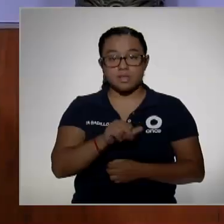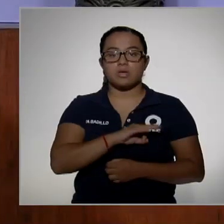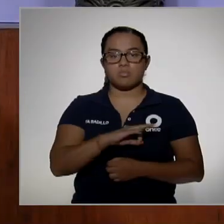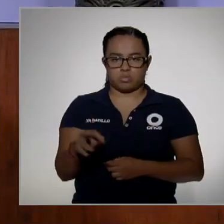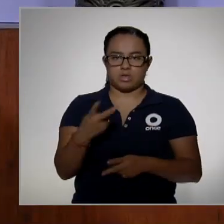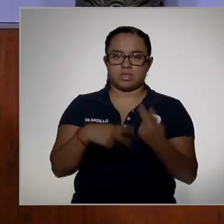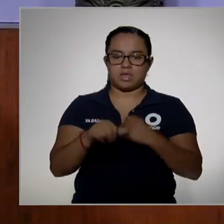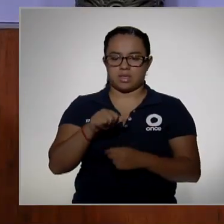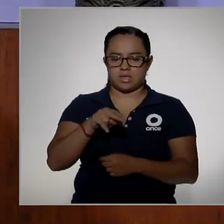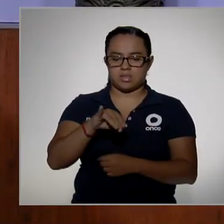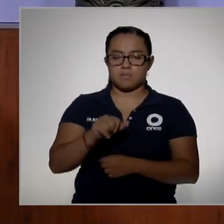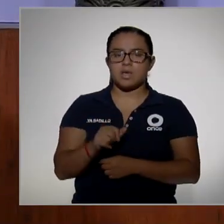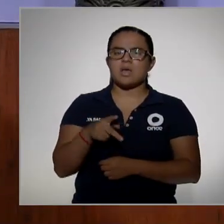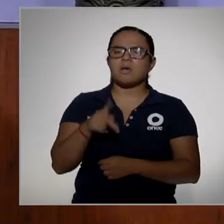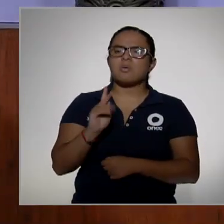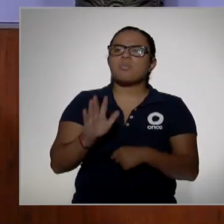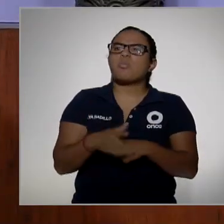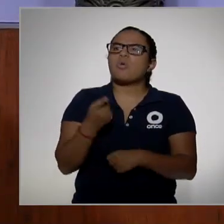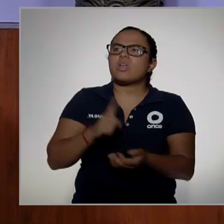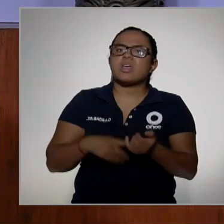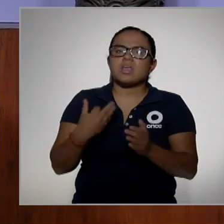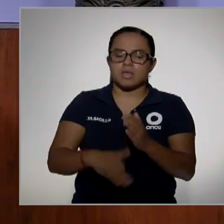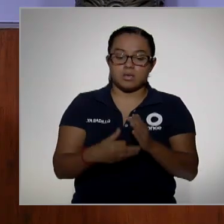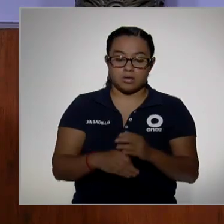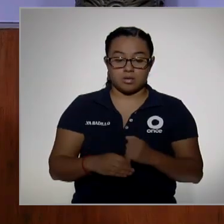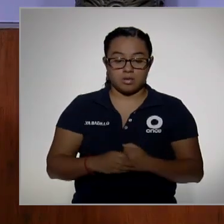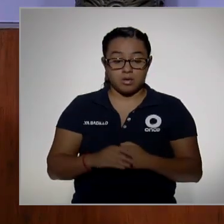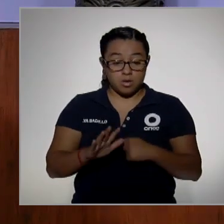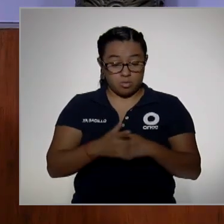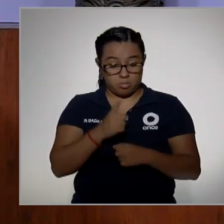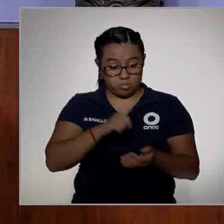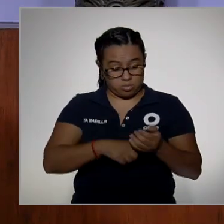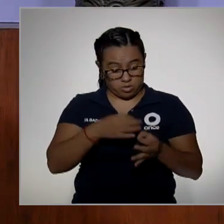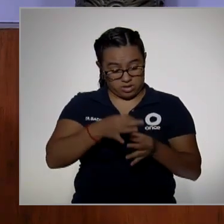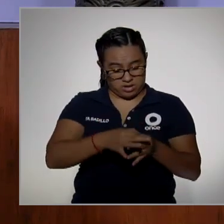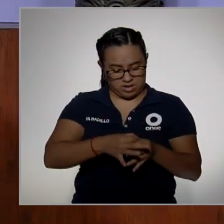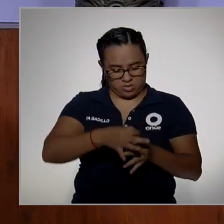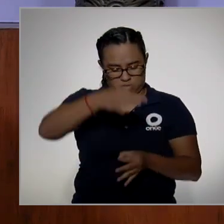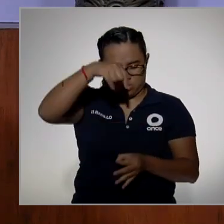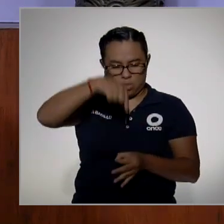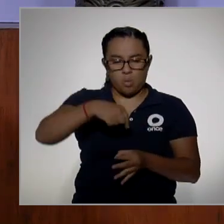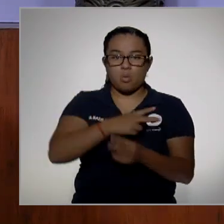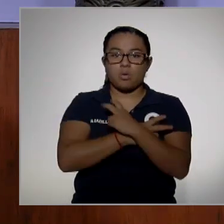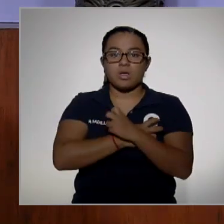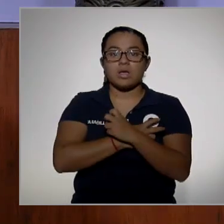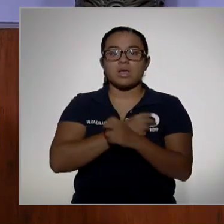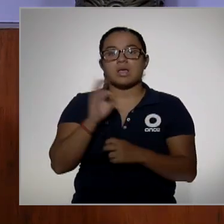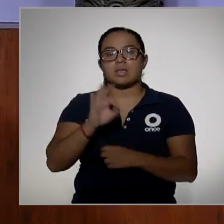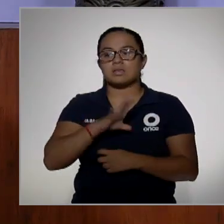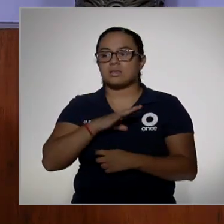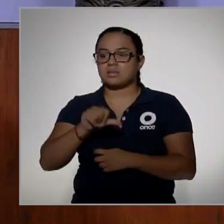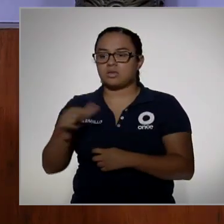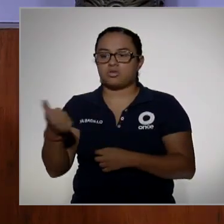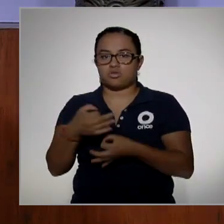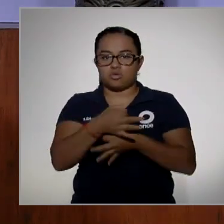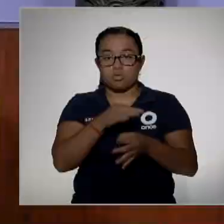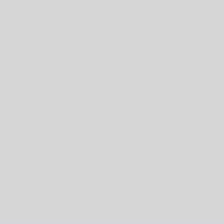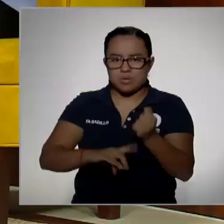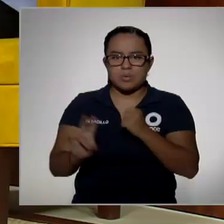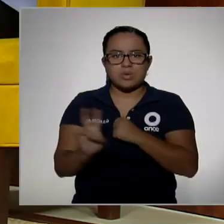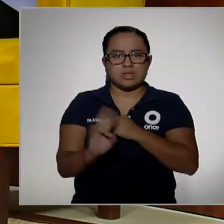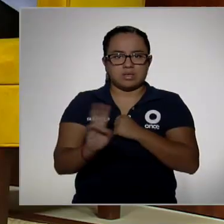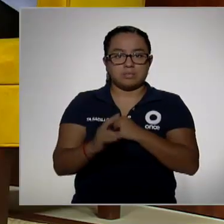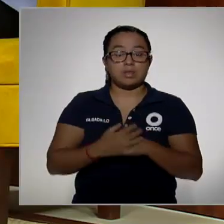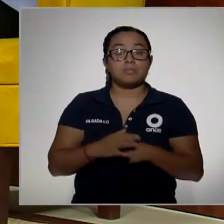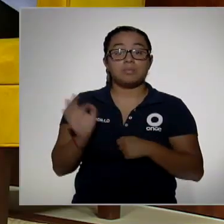causas de por qué está deficiente una es porque la fábrica esté ocupada por algunas otras células por tumores por ejemplo